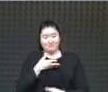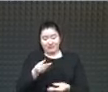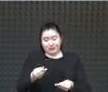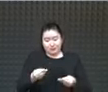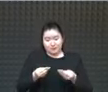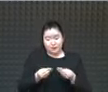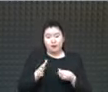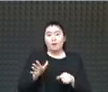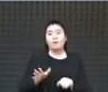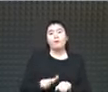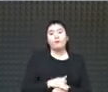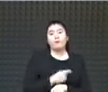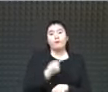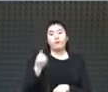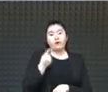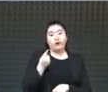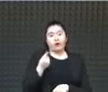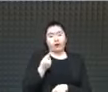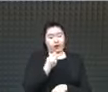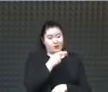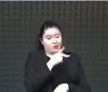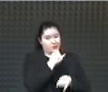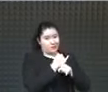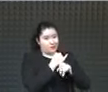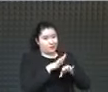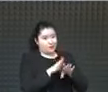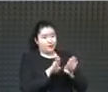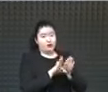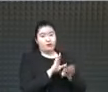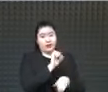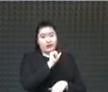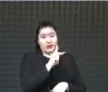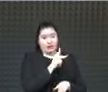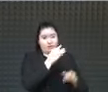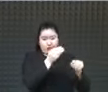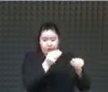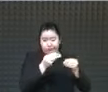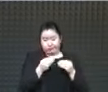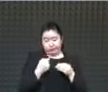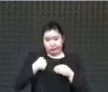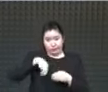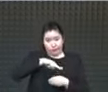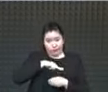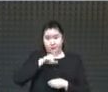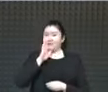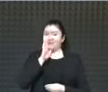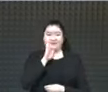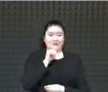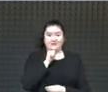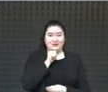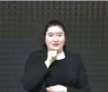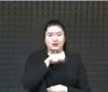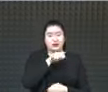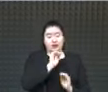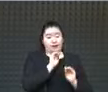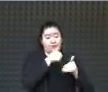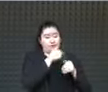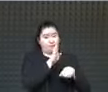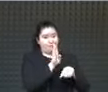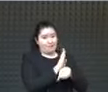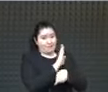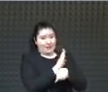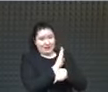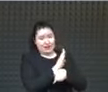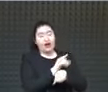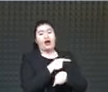los datos personales pues no pueden transferirse de la SEP al gobierno de la Ciudad de México. A la hora de inscribirse al programa de beneficiarios, pues